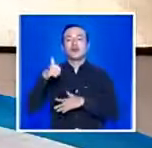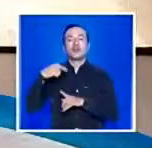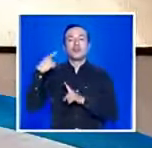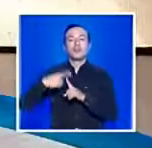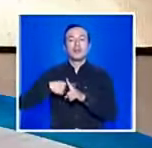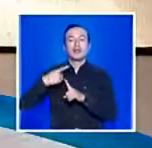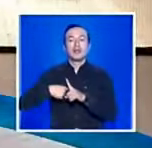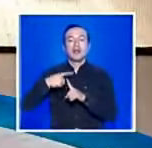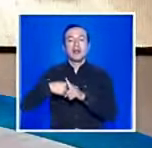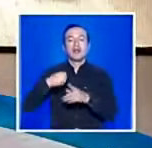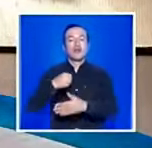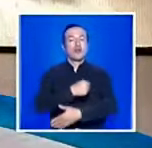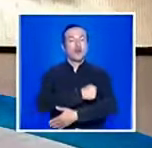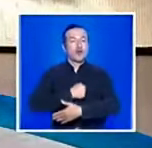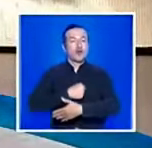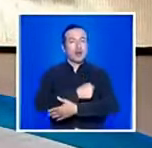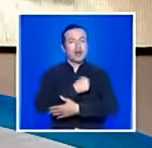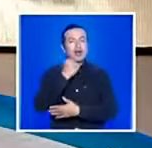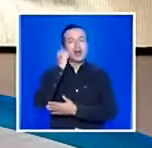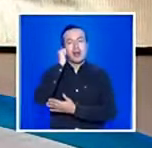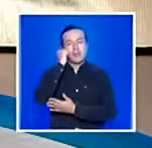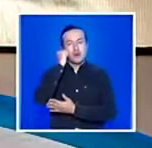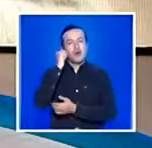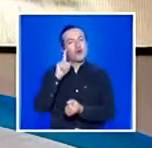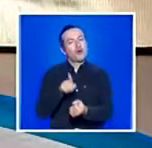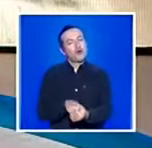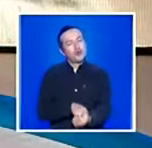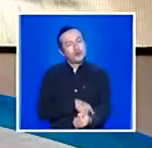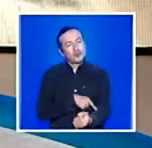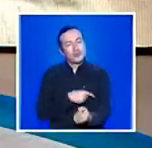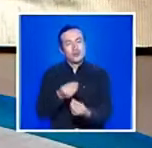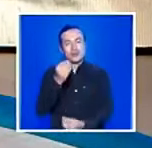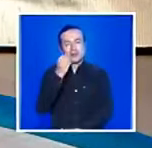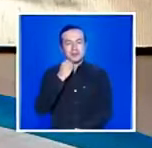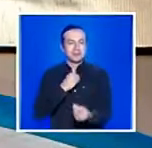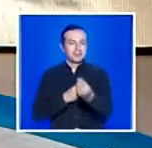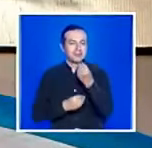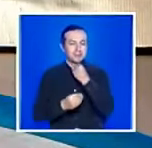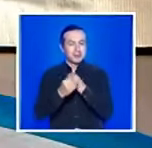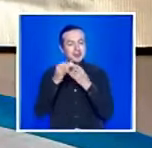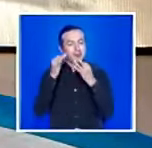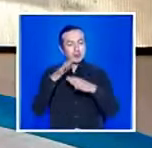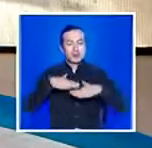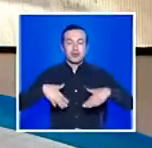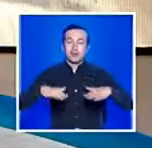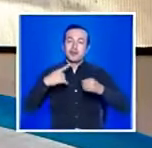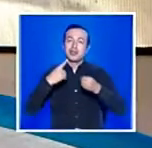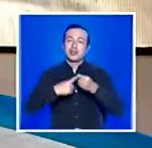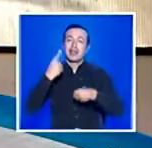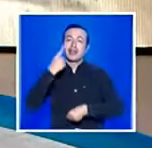porque la coladita morada es uno de los tradicionales productos que se consumen en esta época por los quiteños, época de finados. Por eso ahora nos